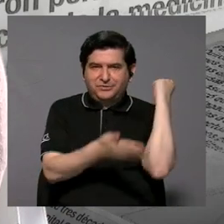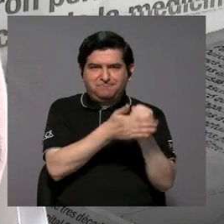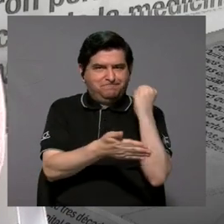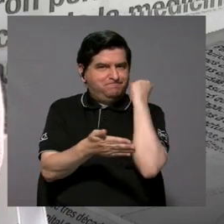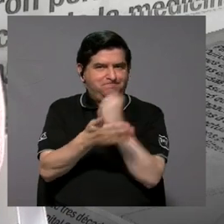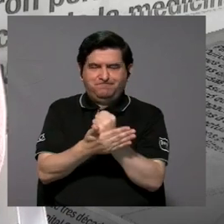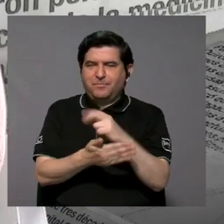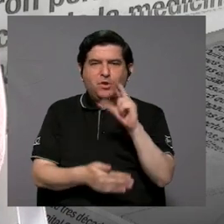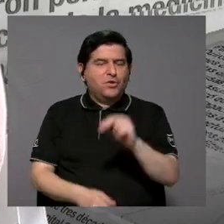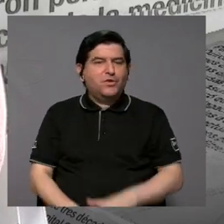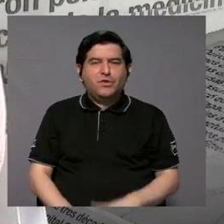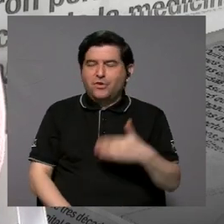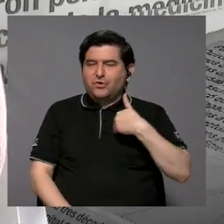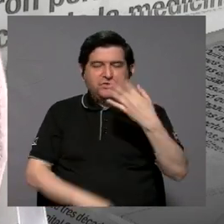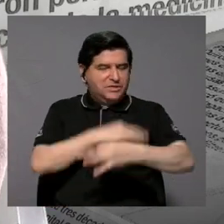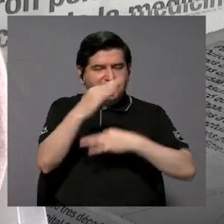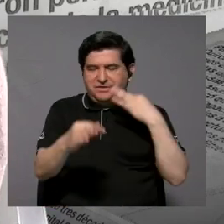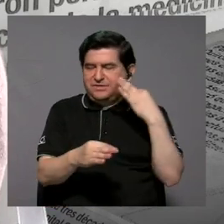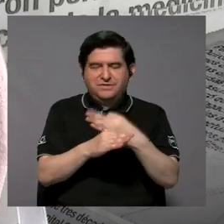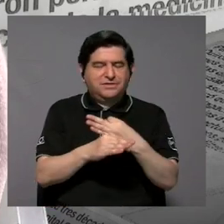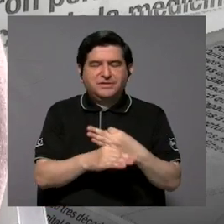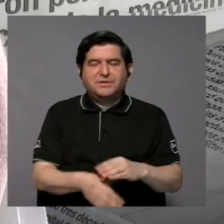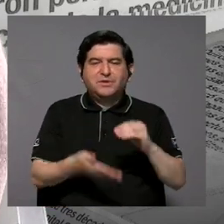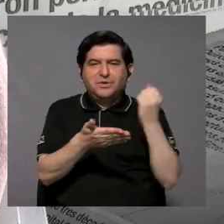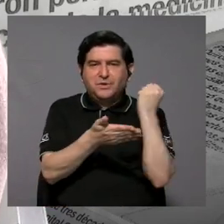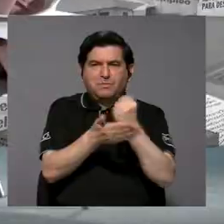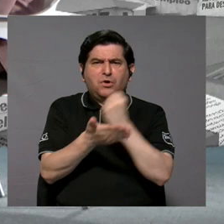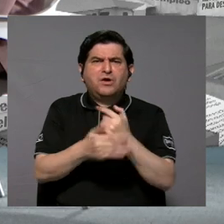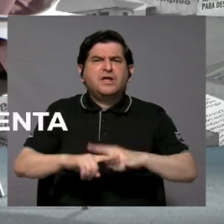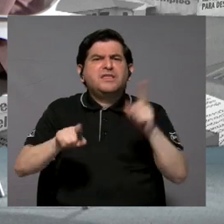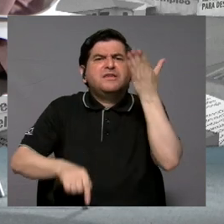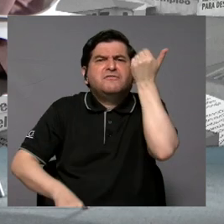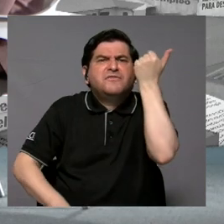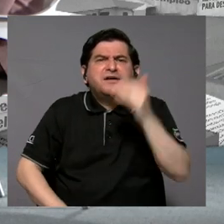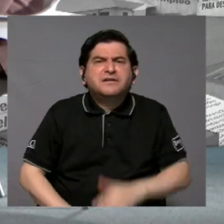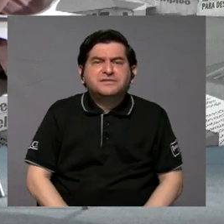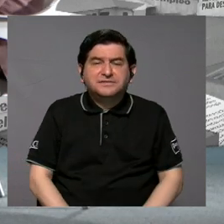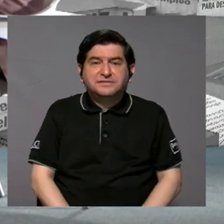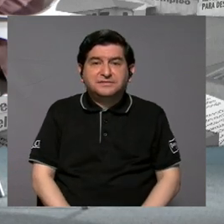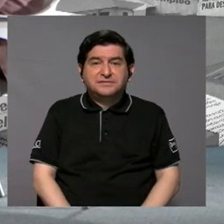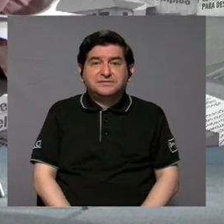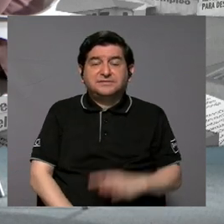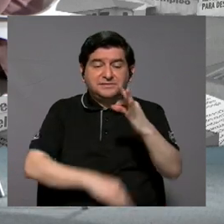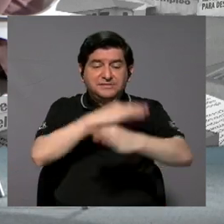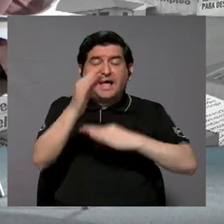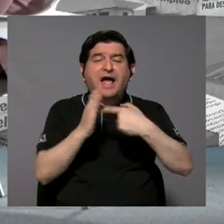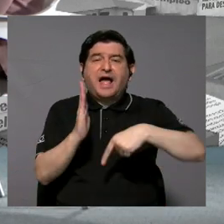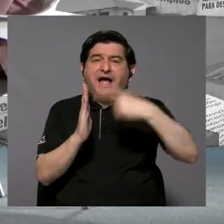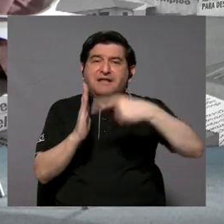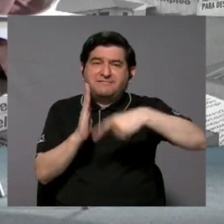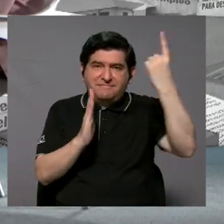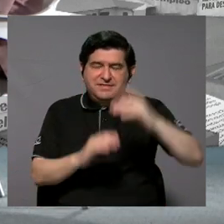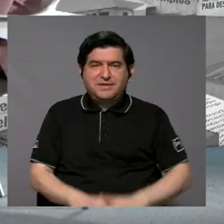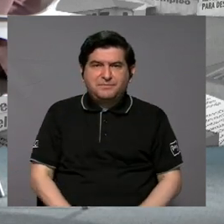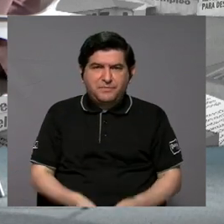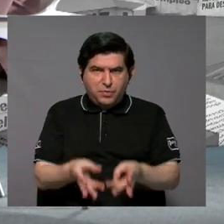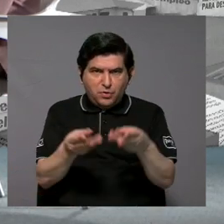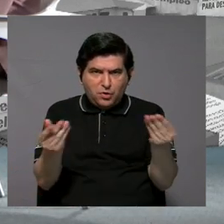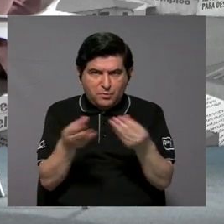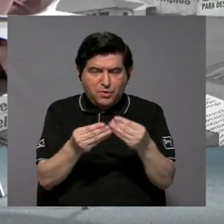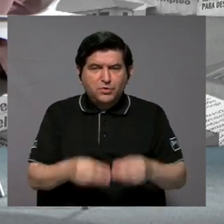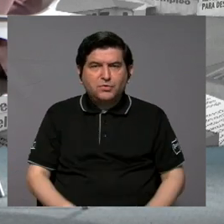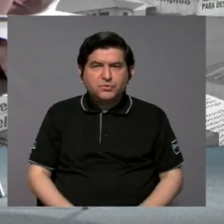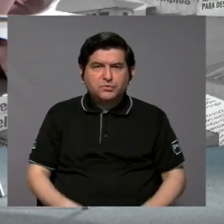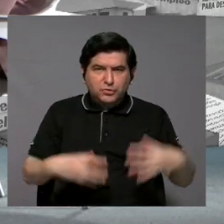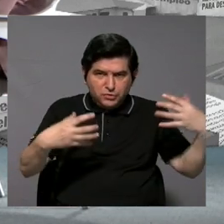sí, esos no están sujetos a ese etiquetado. Pero sí. ¿Y por qué la diferencia? Porque por el tipo de perfil, generalmente para que un producto sea un